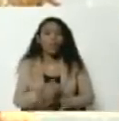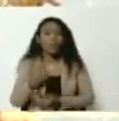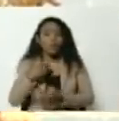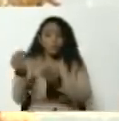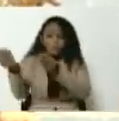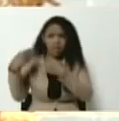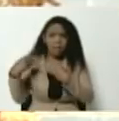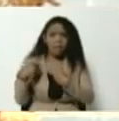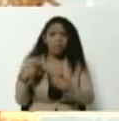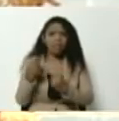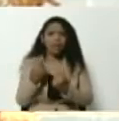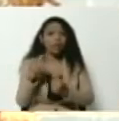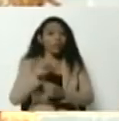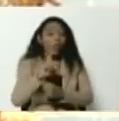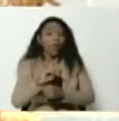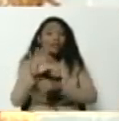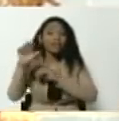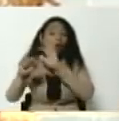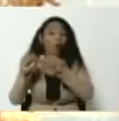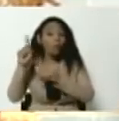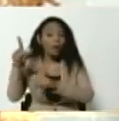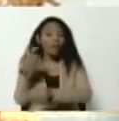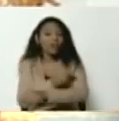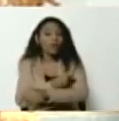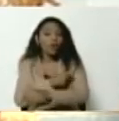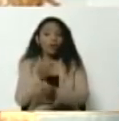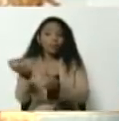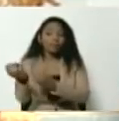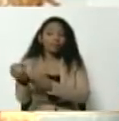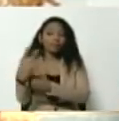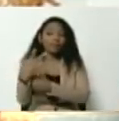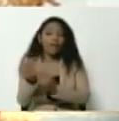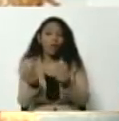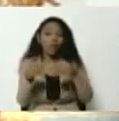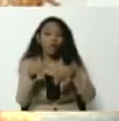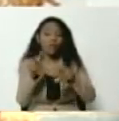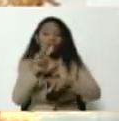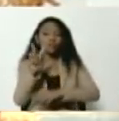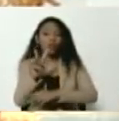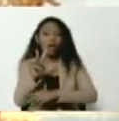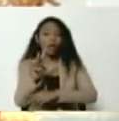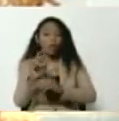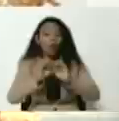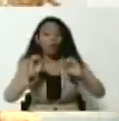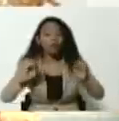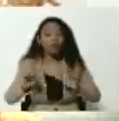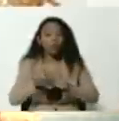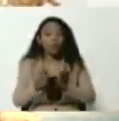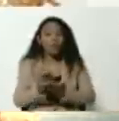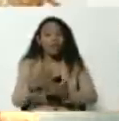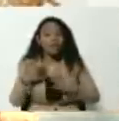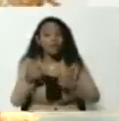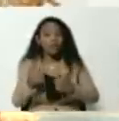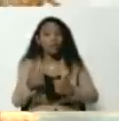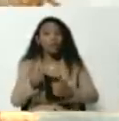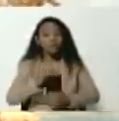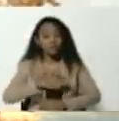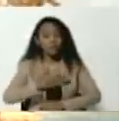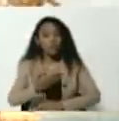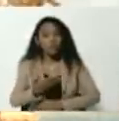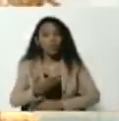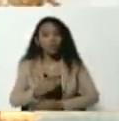el dinero, no. Que se compren las vacunas y que a través del convenio que tiene Venezuela con la Organización Mundial de la Salud